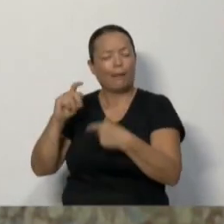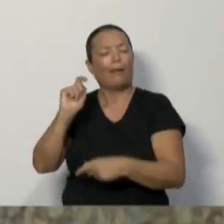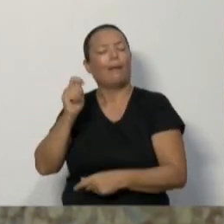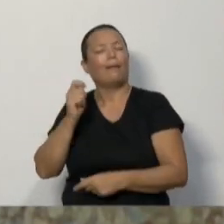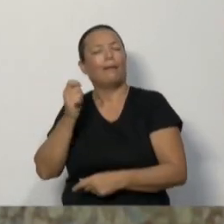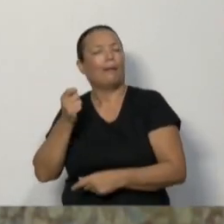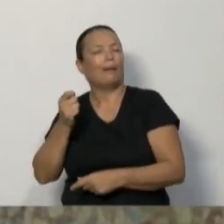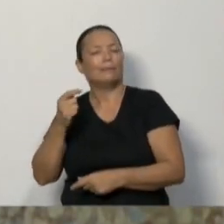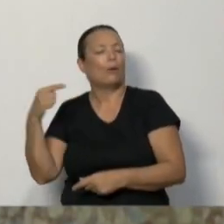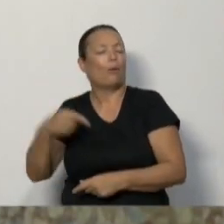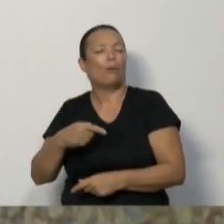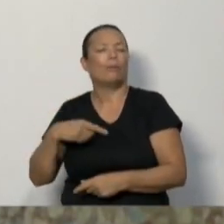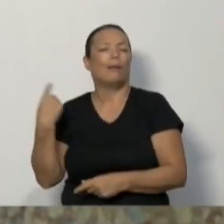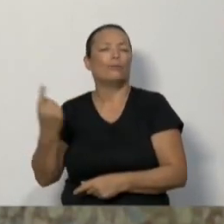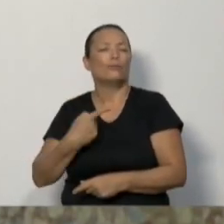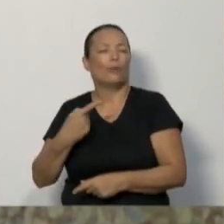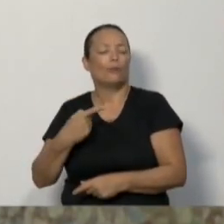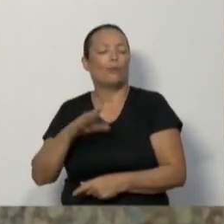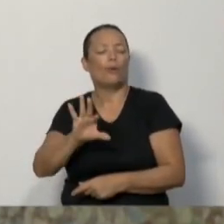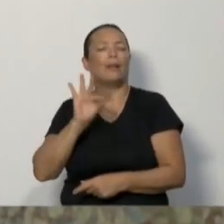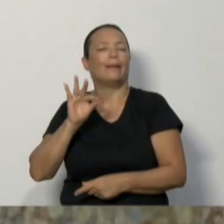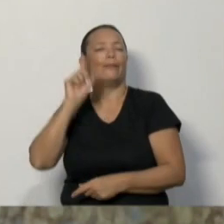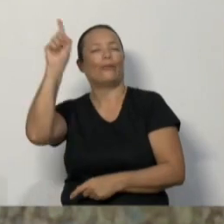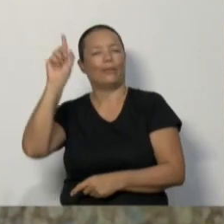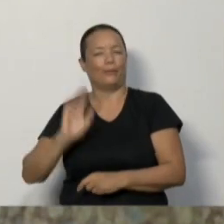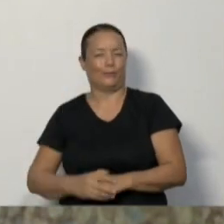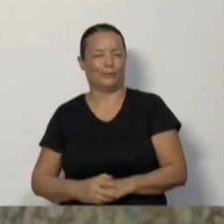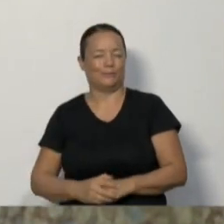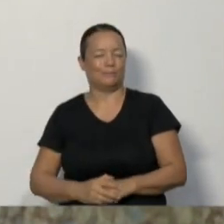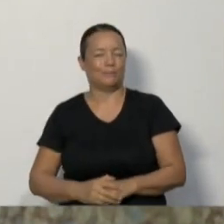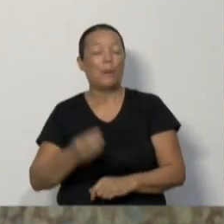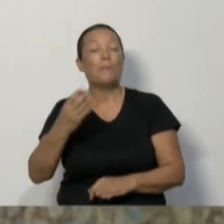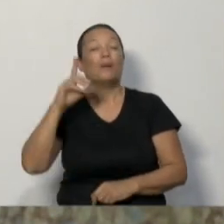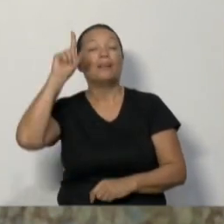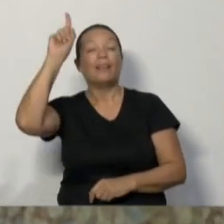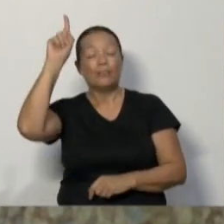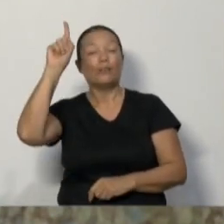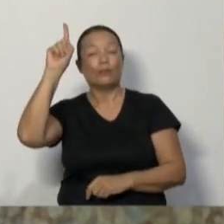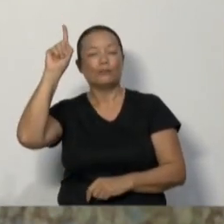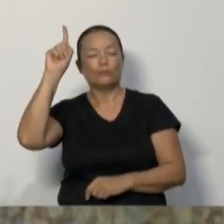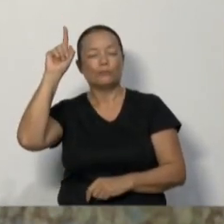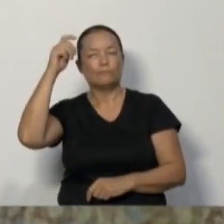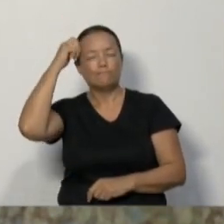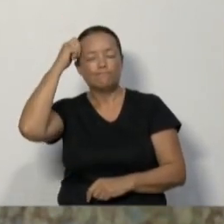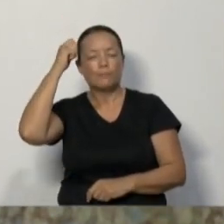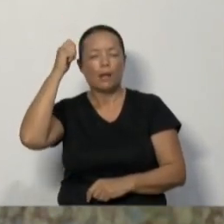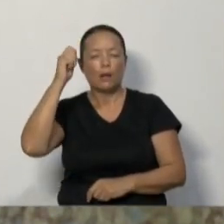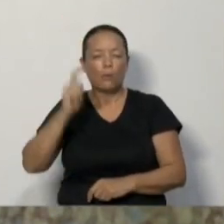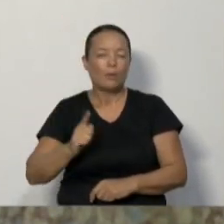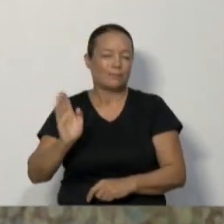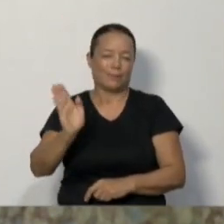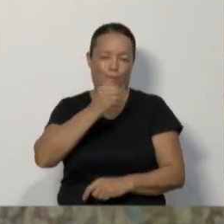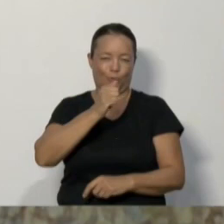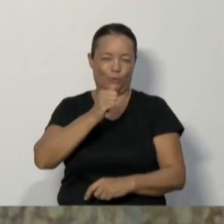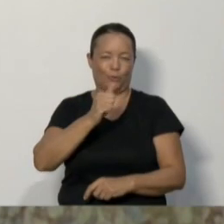podrá acusar a los elegidos de Dios? Dios es el que justifica. ¿Quién